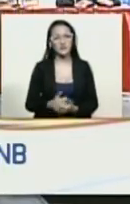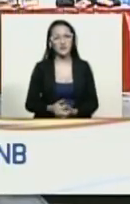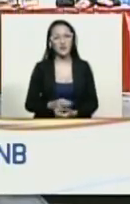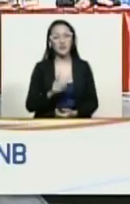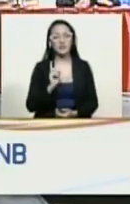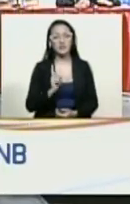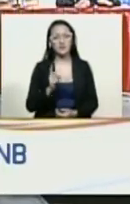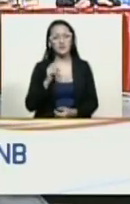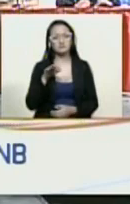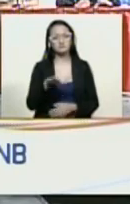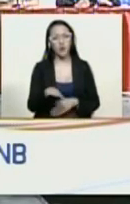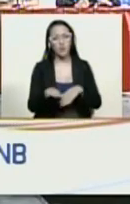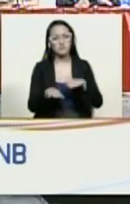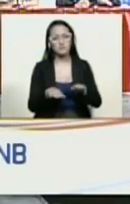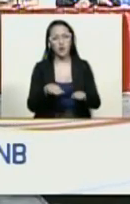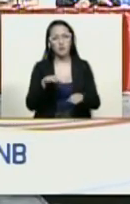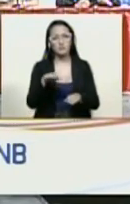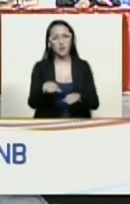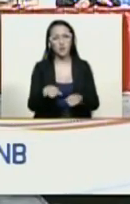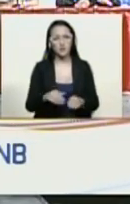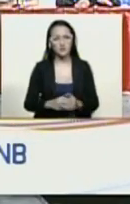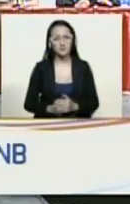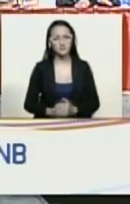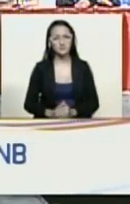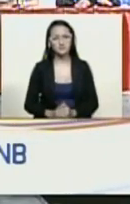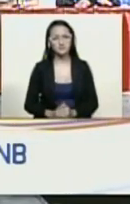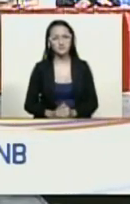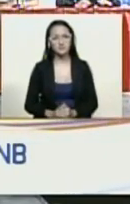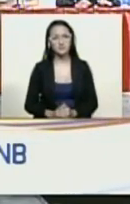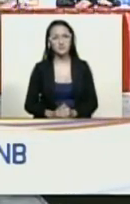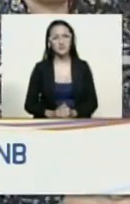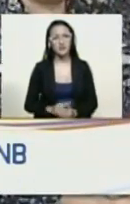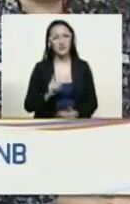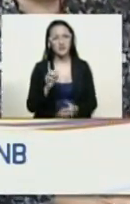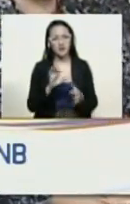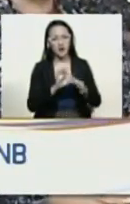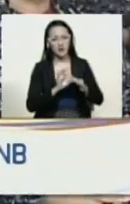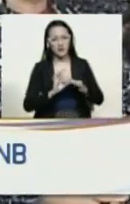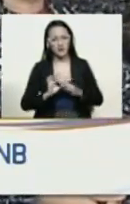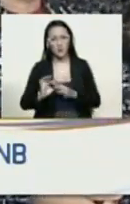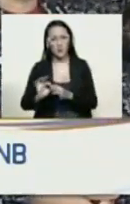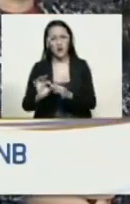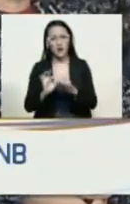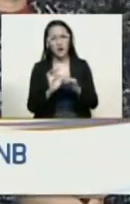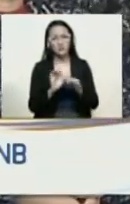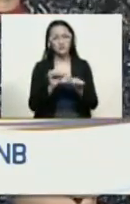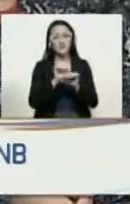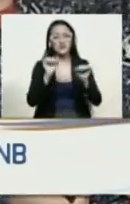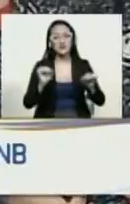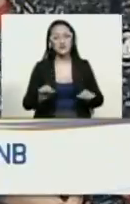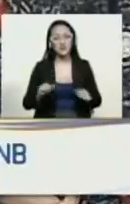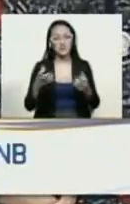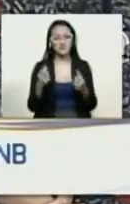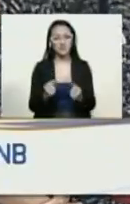andarlo. Hemos encontrado el camino. Tenemos que articularlo bien en un gran sistema de